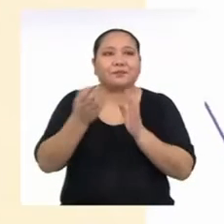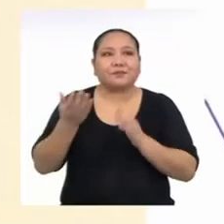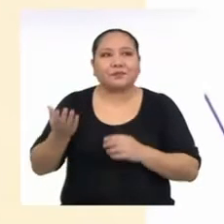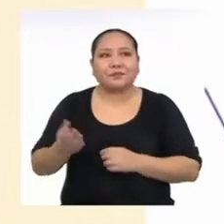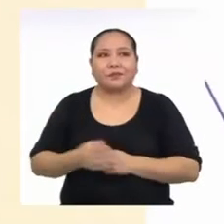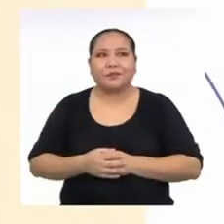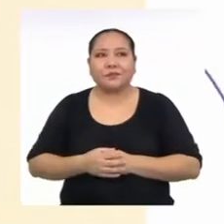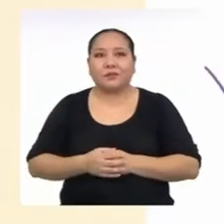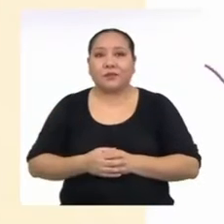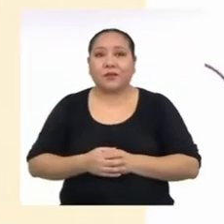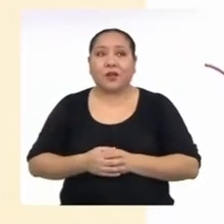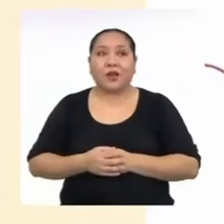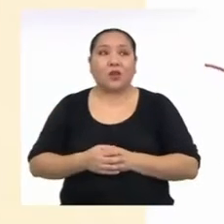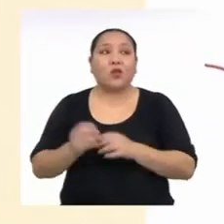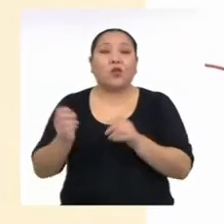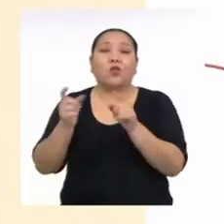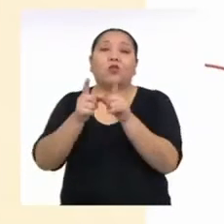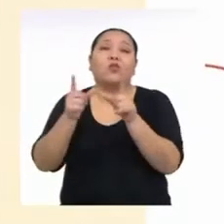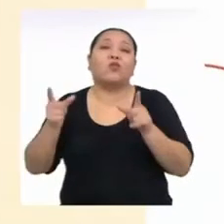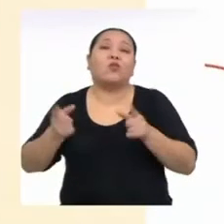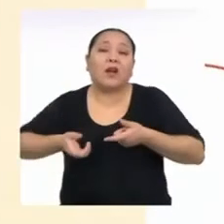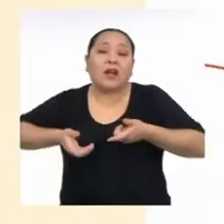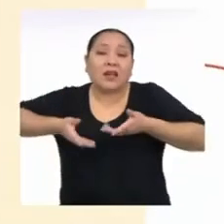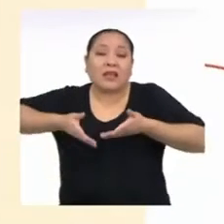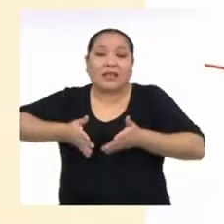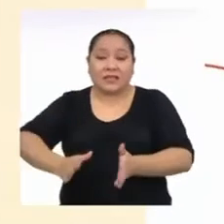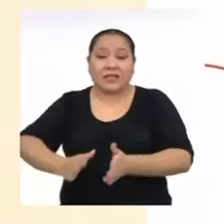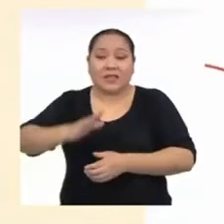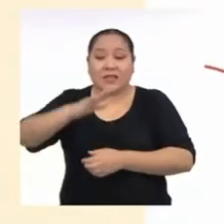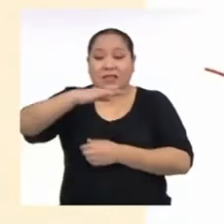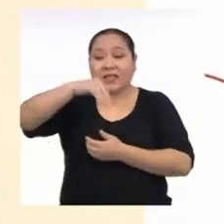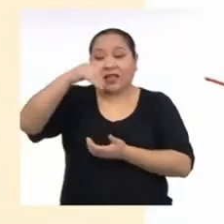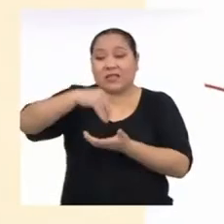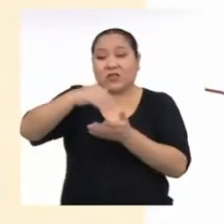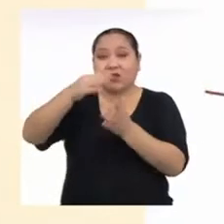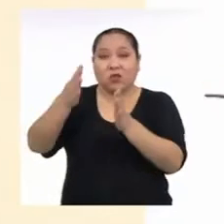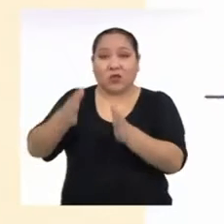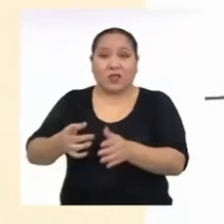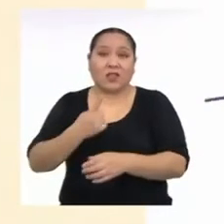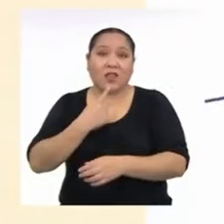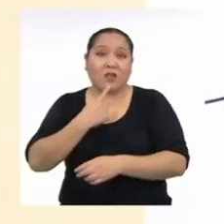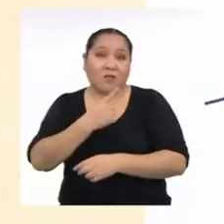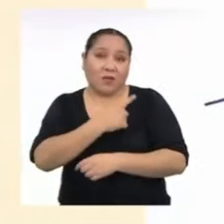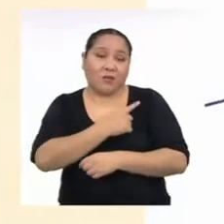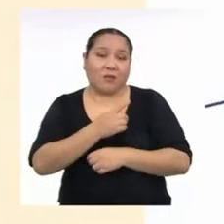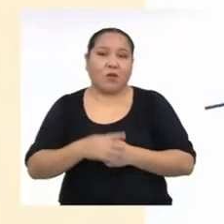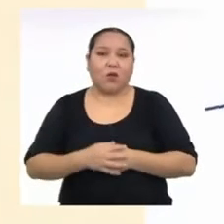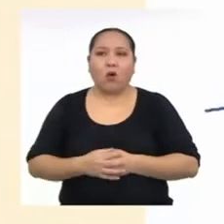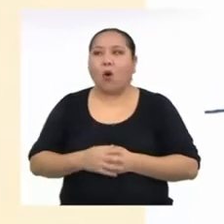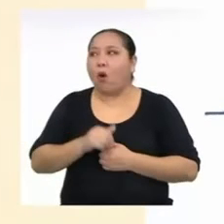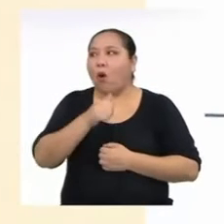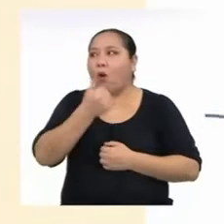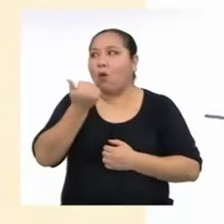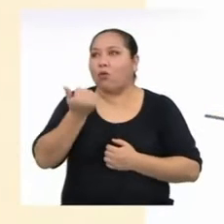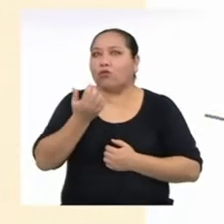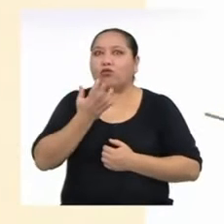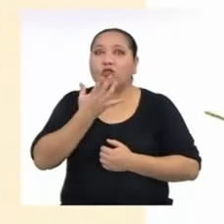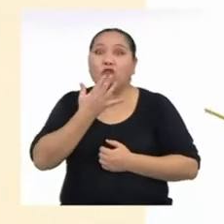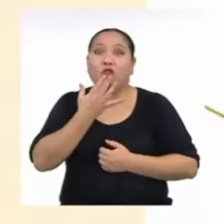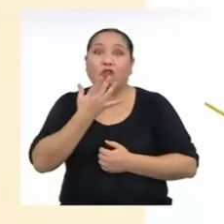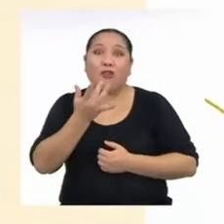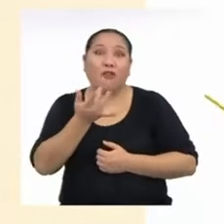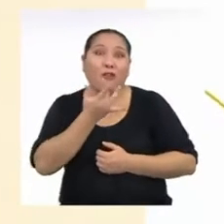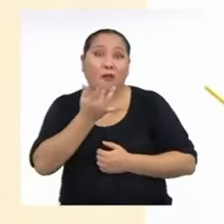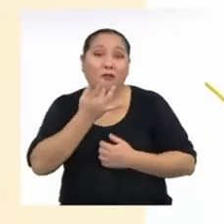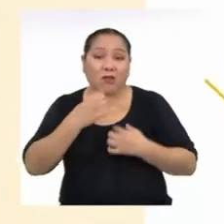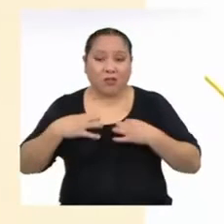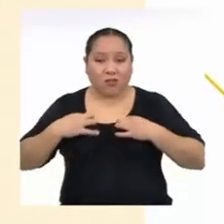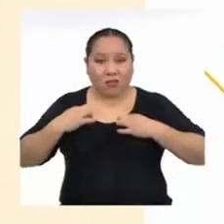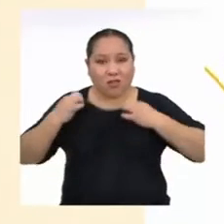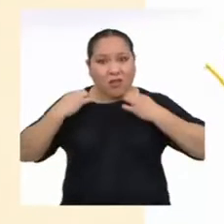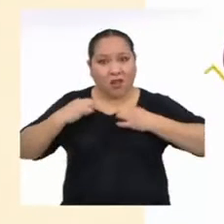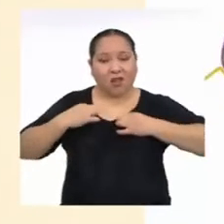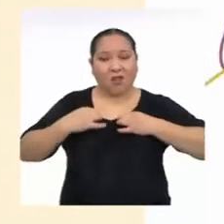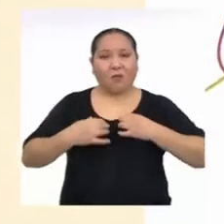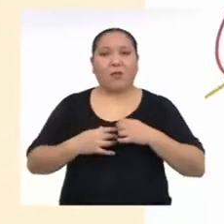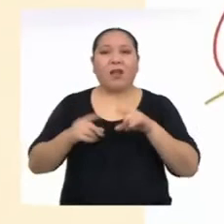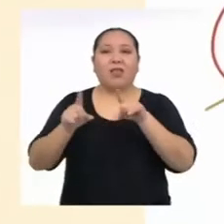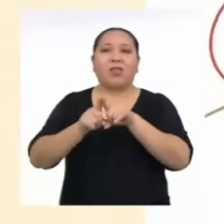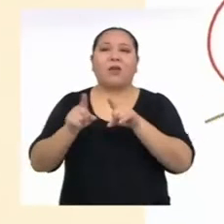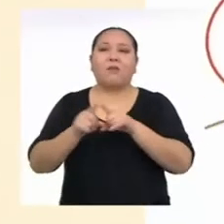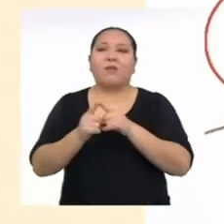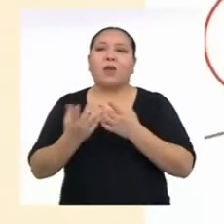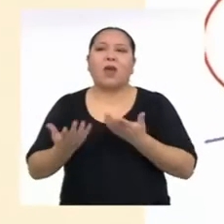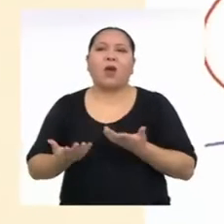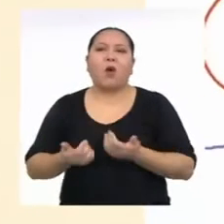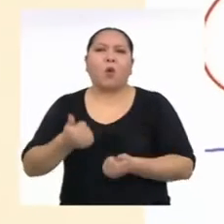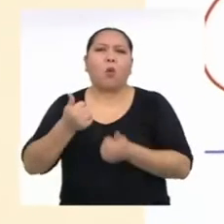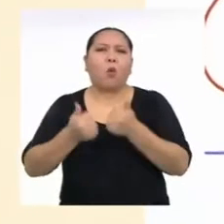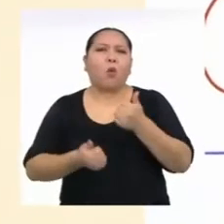lugar de nacimiento de los estudiantes de primer grado. Otro ejemplo sería el color favorito de las prendas de vestir. También el grado de